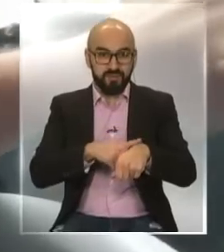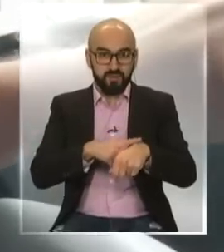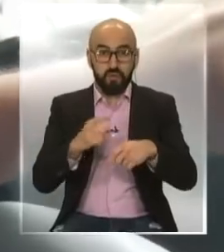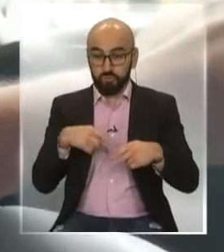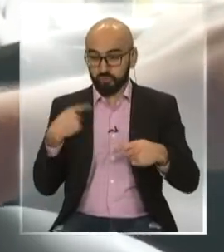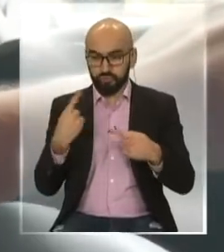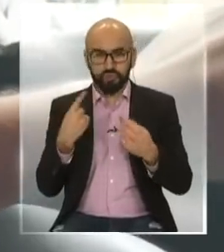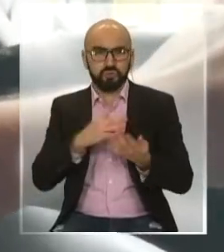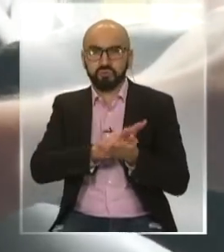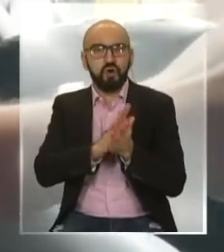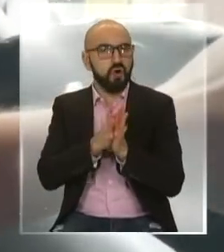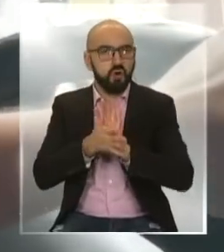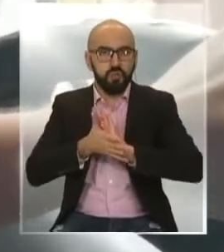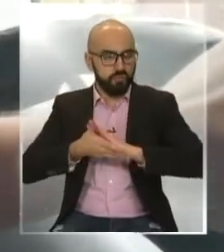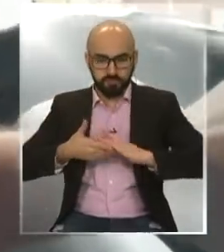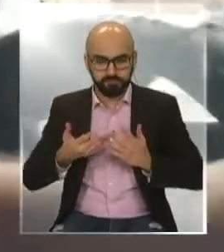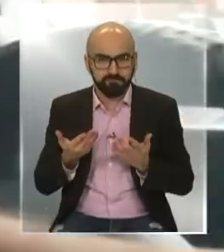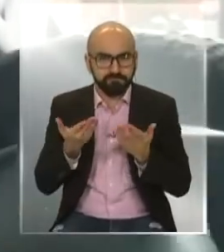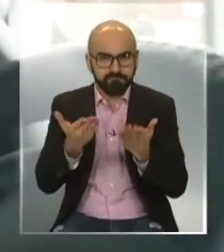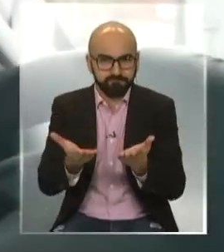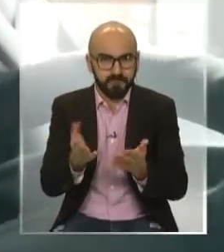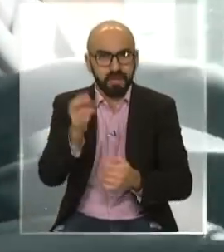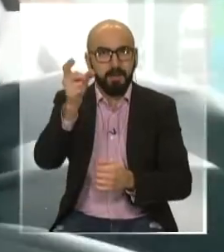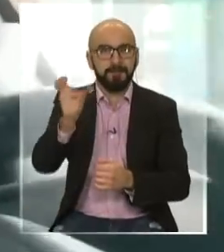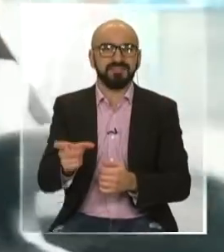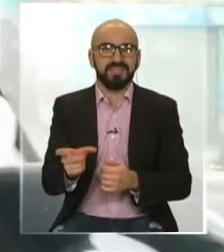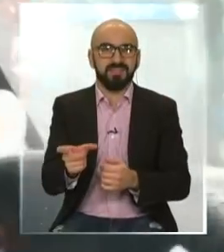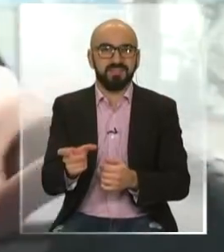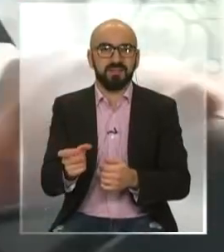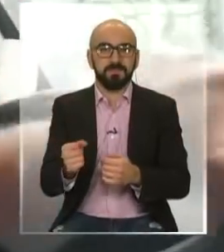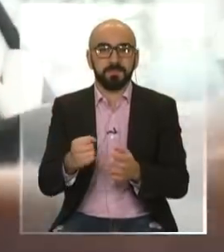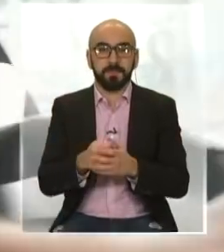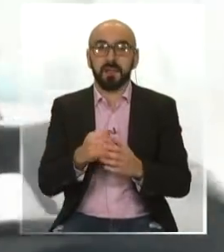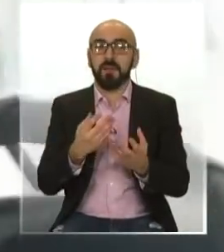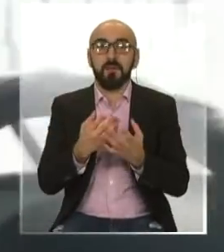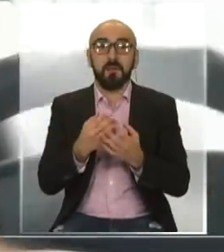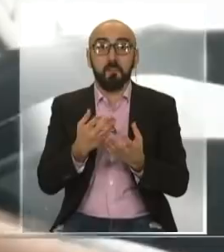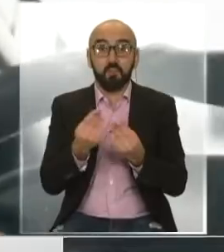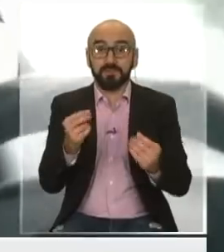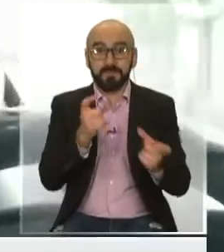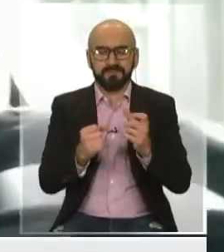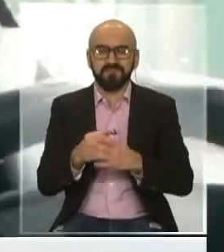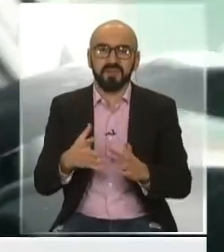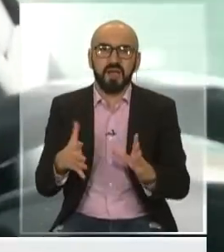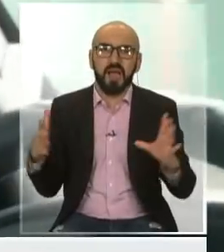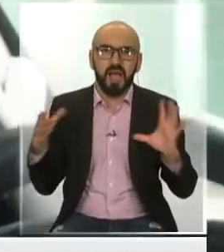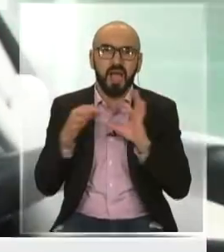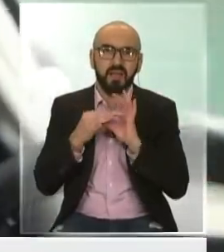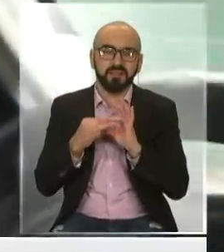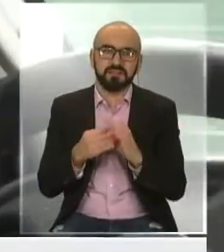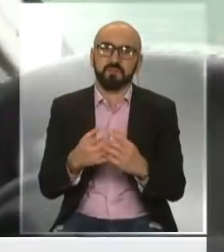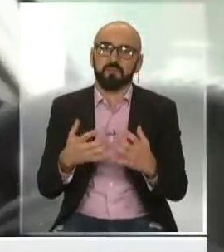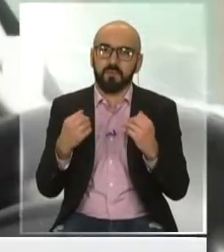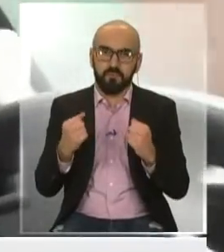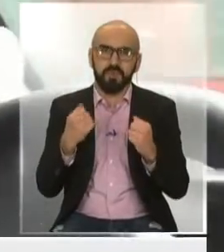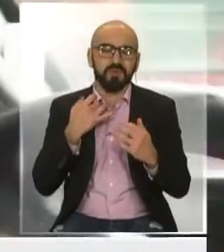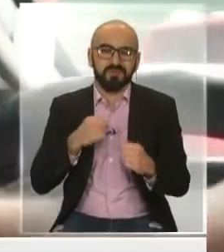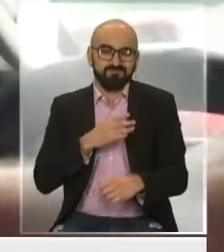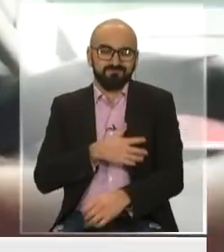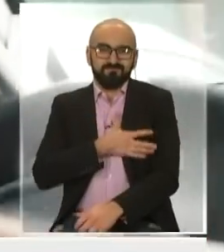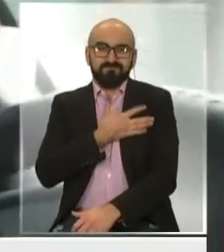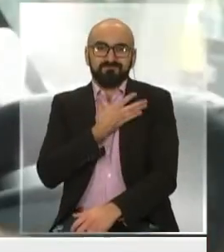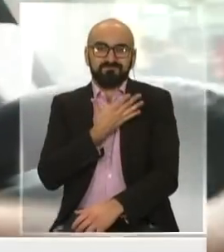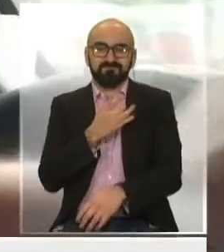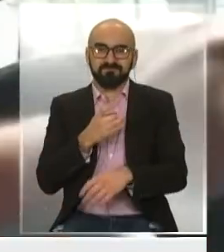él, absolutamente todo. Muchas veces te lo agradecen tanto que te emociona,